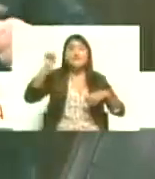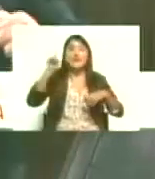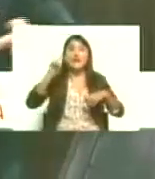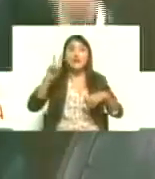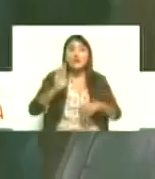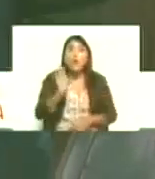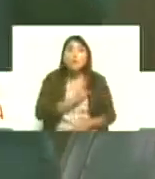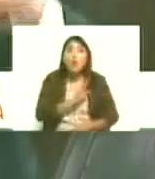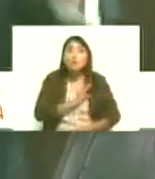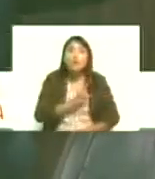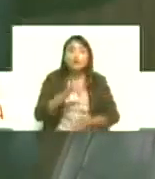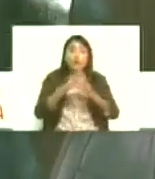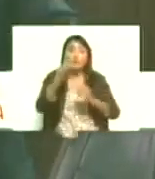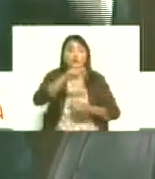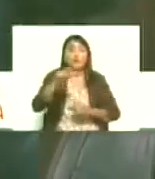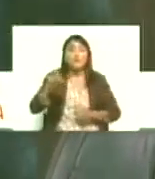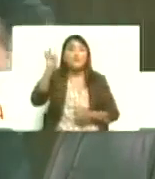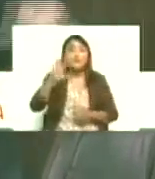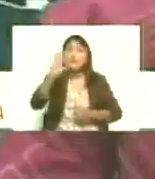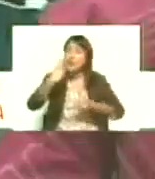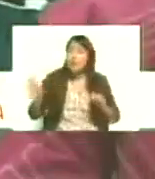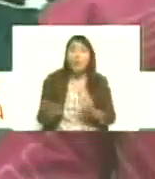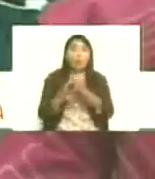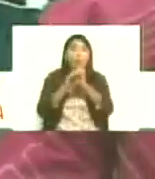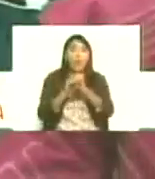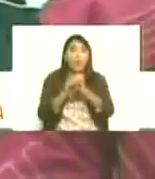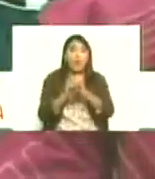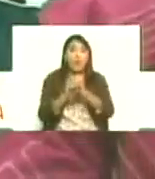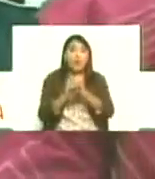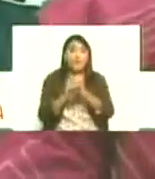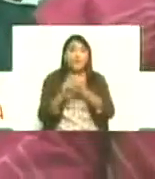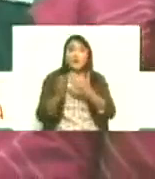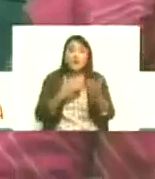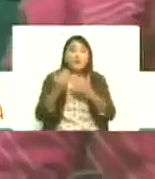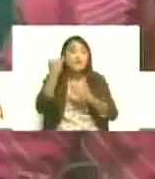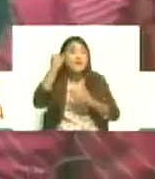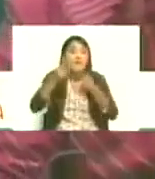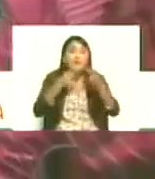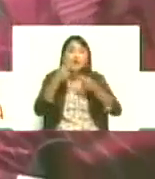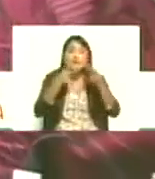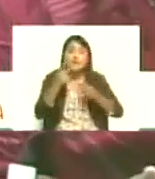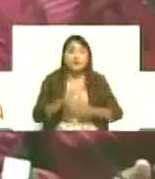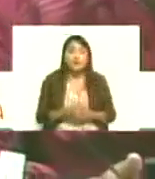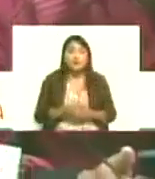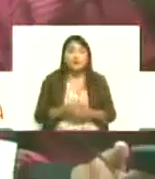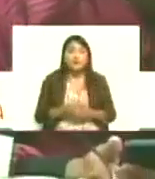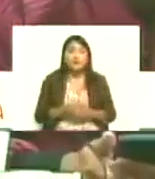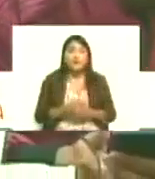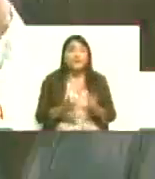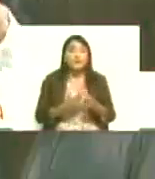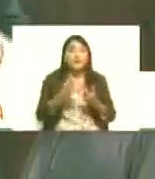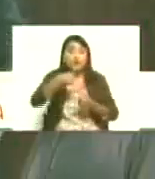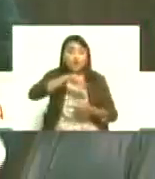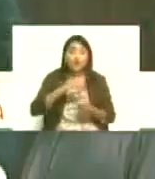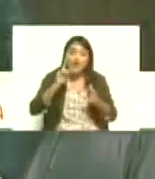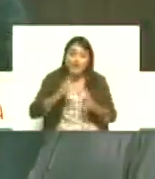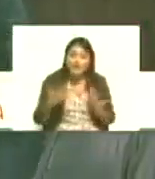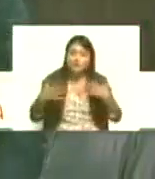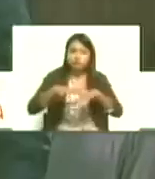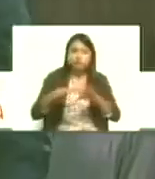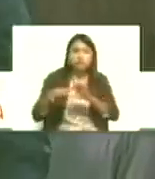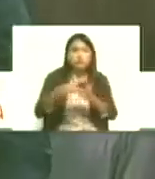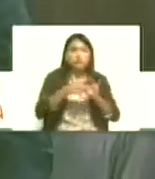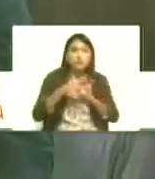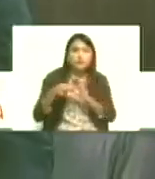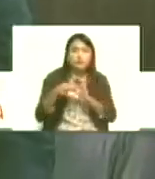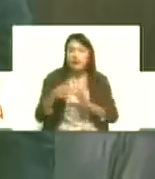pertenece a todos por igual, pensando como pensemos. Y esto tiene que ser un motivo de unirnos, porque la